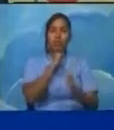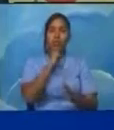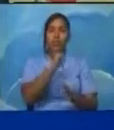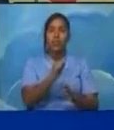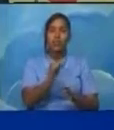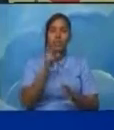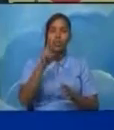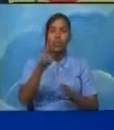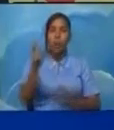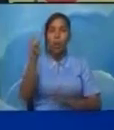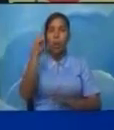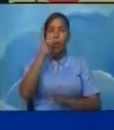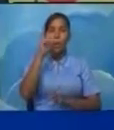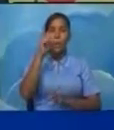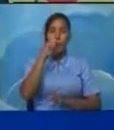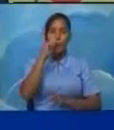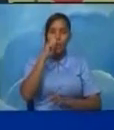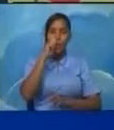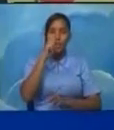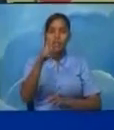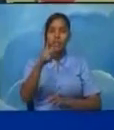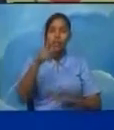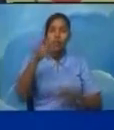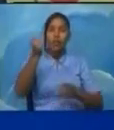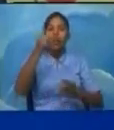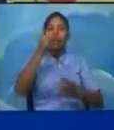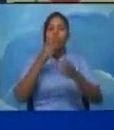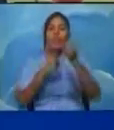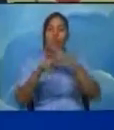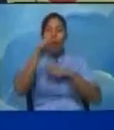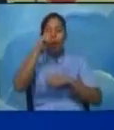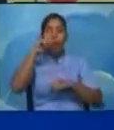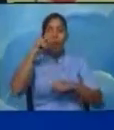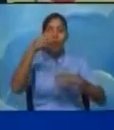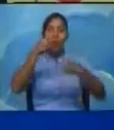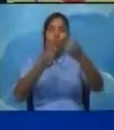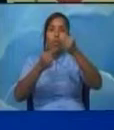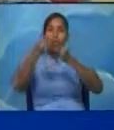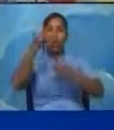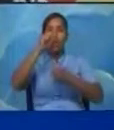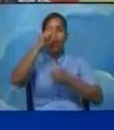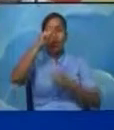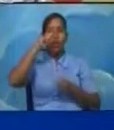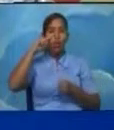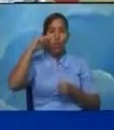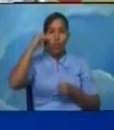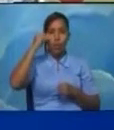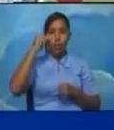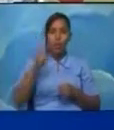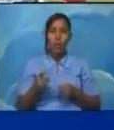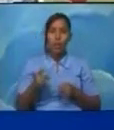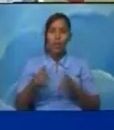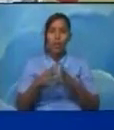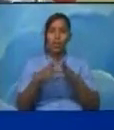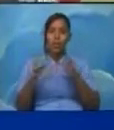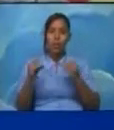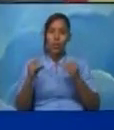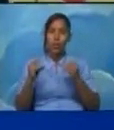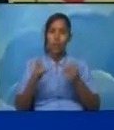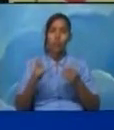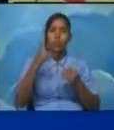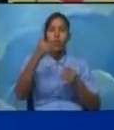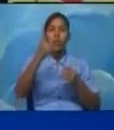dos hombrecitos cargando un racimo grandísimo que arrastra por el